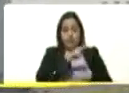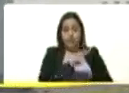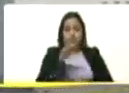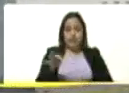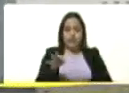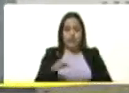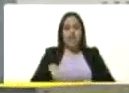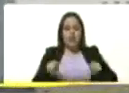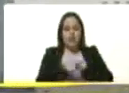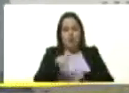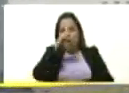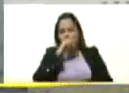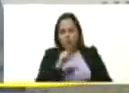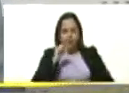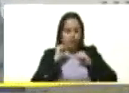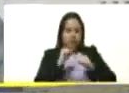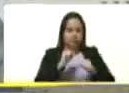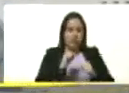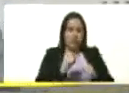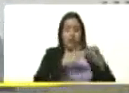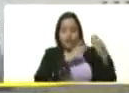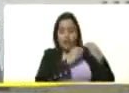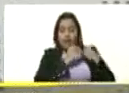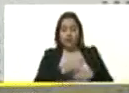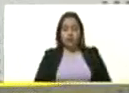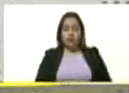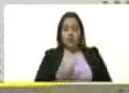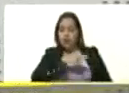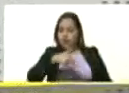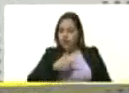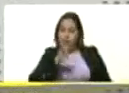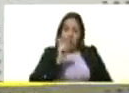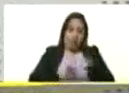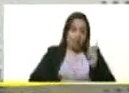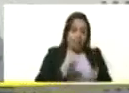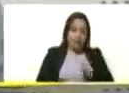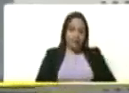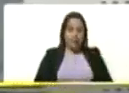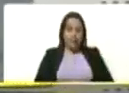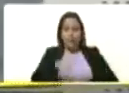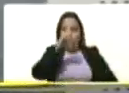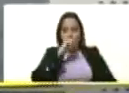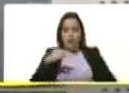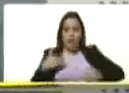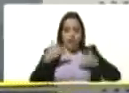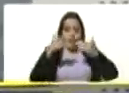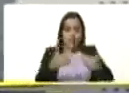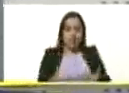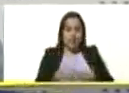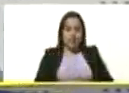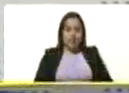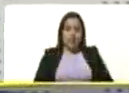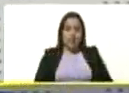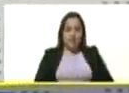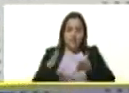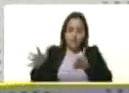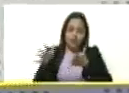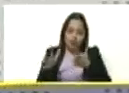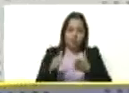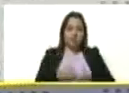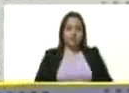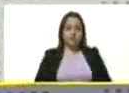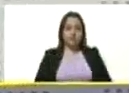año de lucha y de esperanzas. De nosotros depende que sea también un año de avances y de victorias.